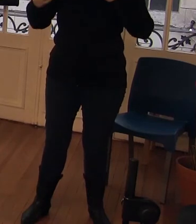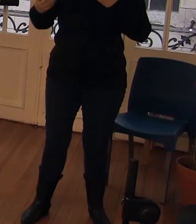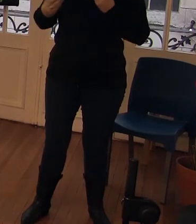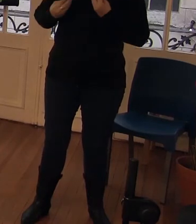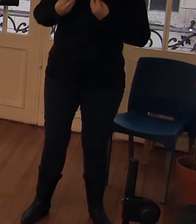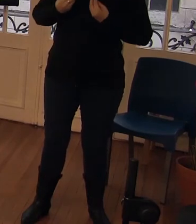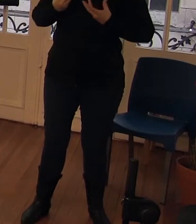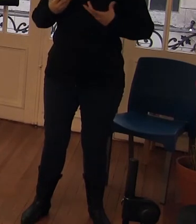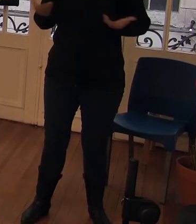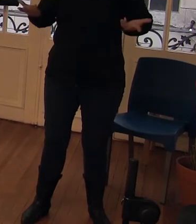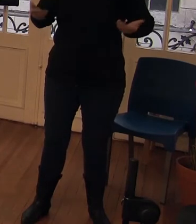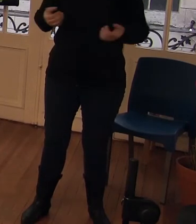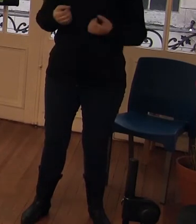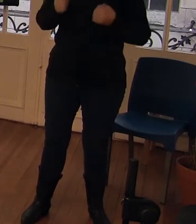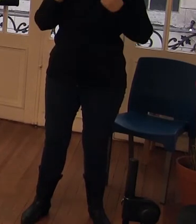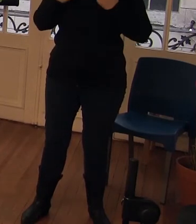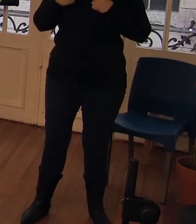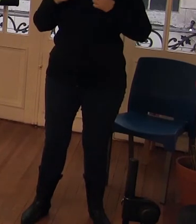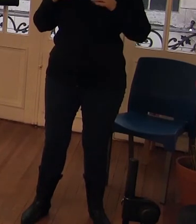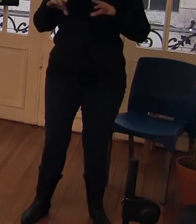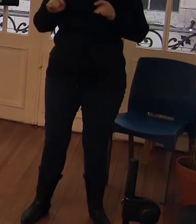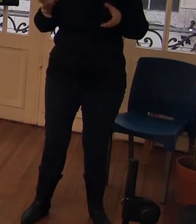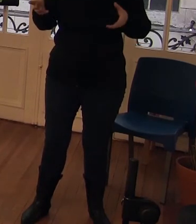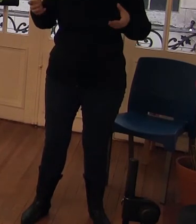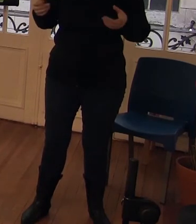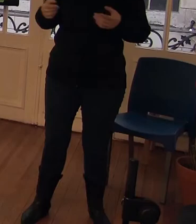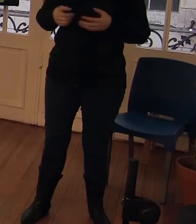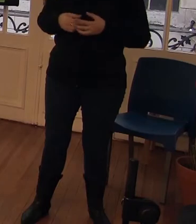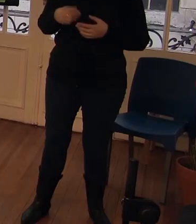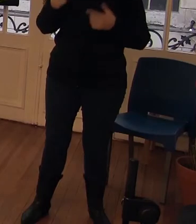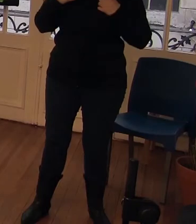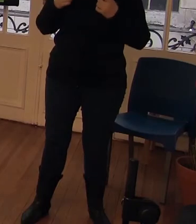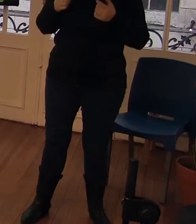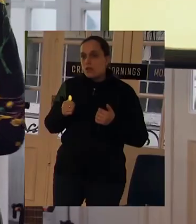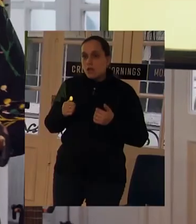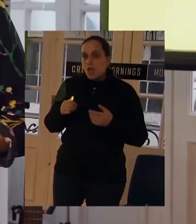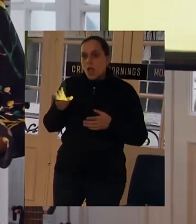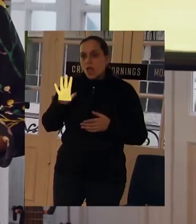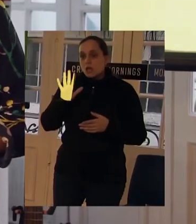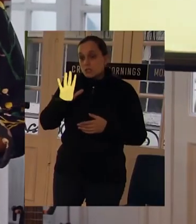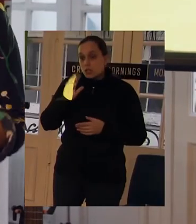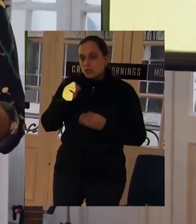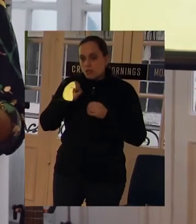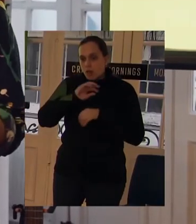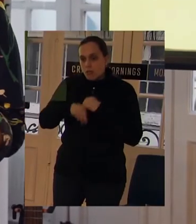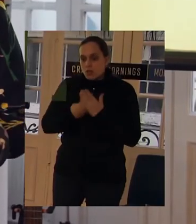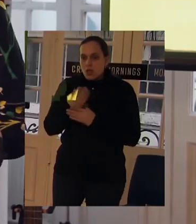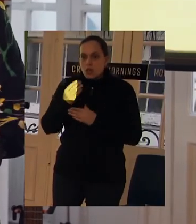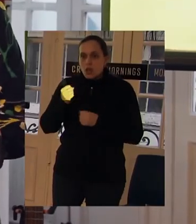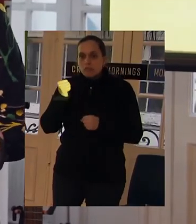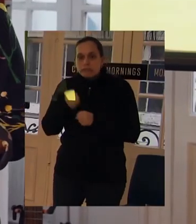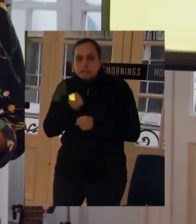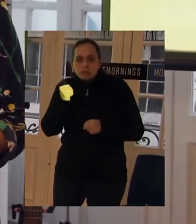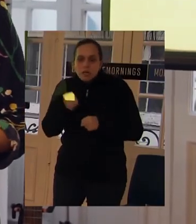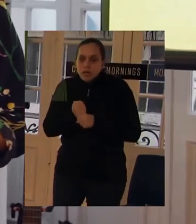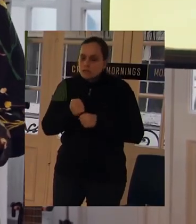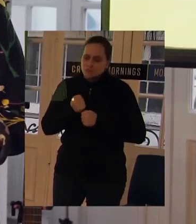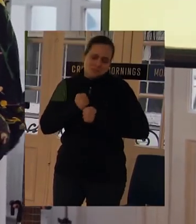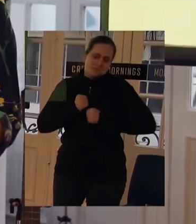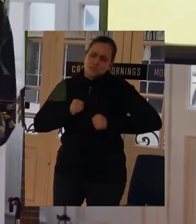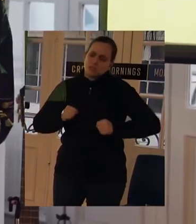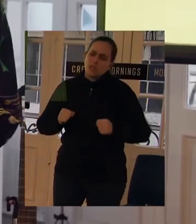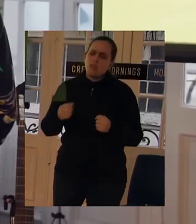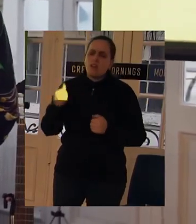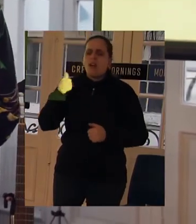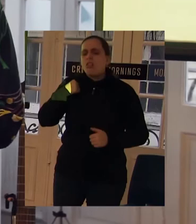bueno, que tal vez ya no te podés quedar hasta las 5 de la mañana laburando, porque es la 1, no hiciste nada, son las 2,